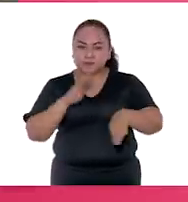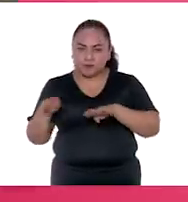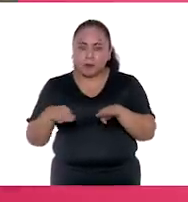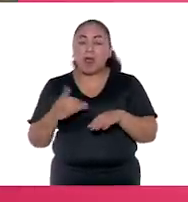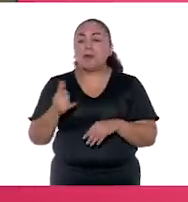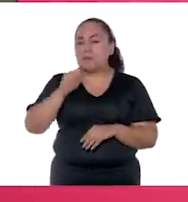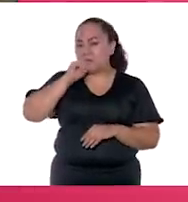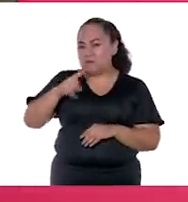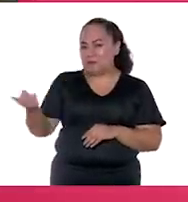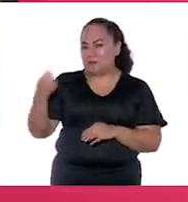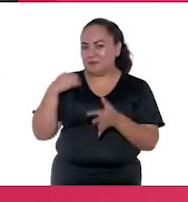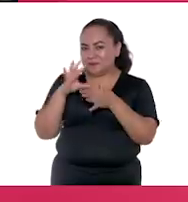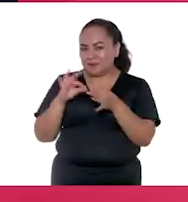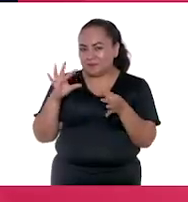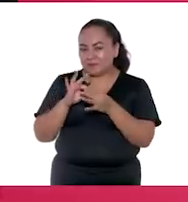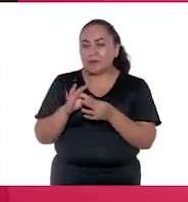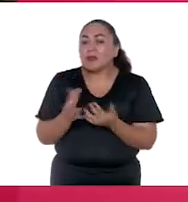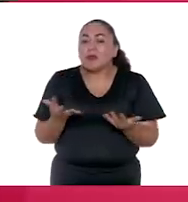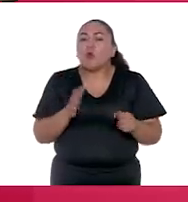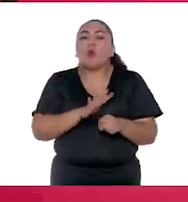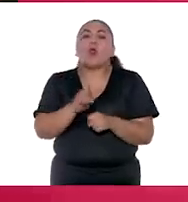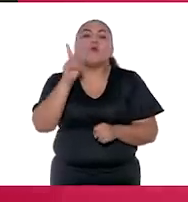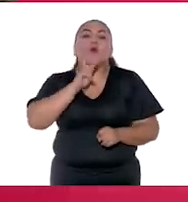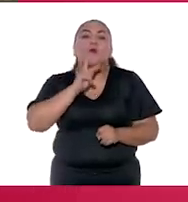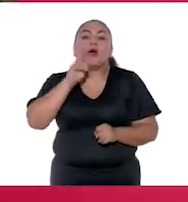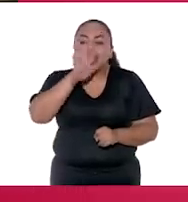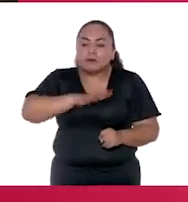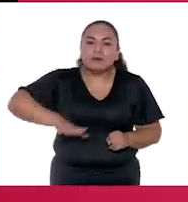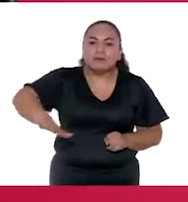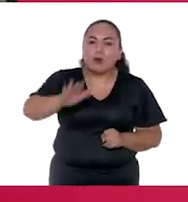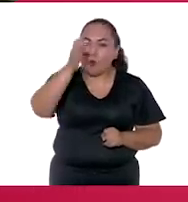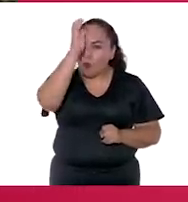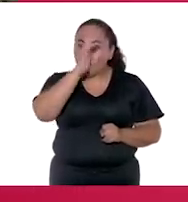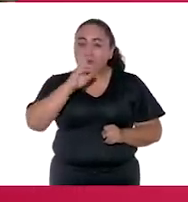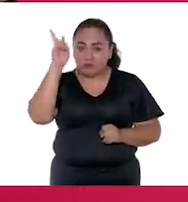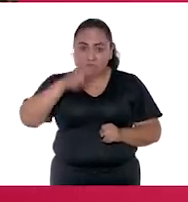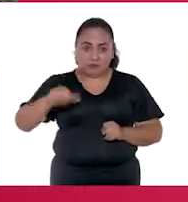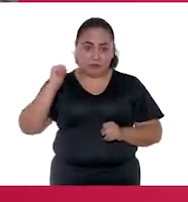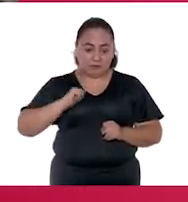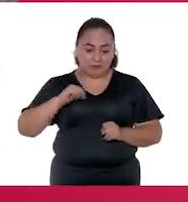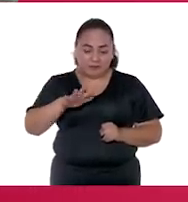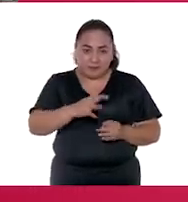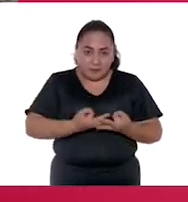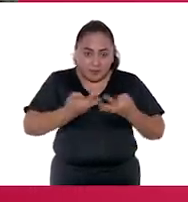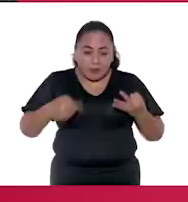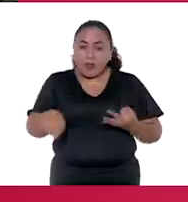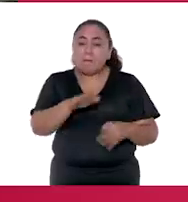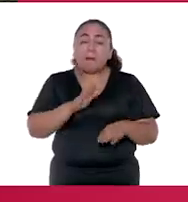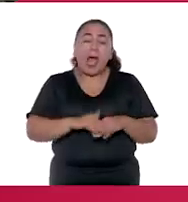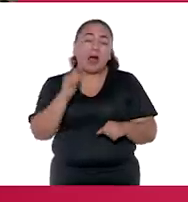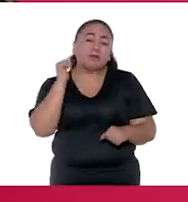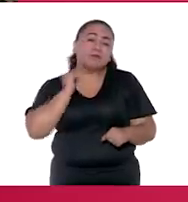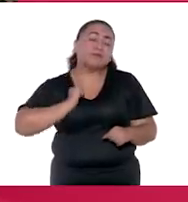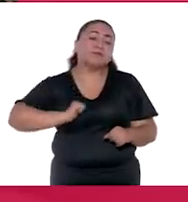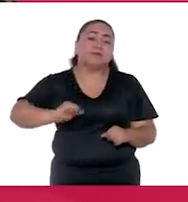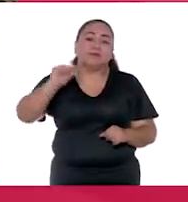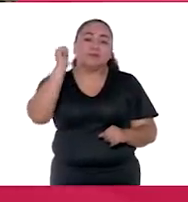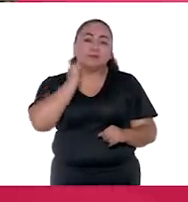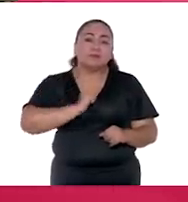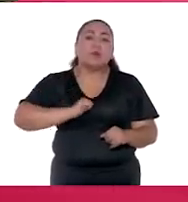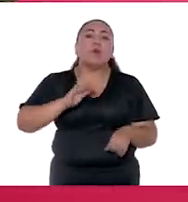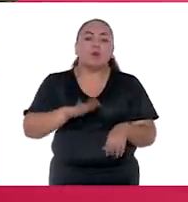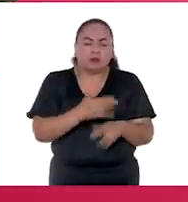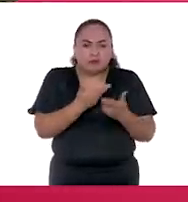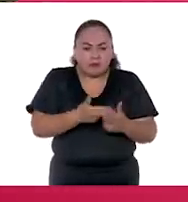Y como dice Rodrigo, no hay mejor prueba de que esta zona de Coahuila, geológicamente hablando, es de las más antiguas de México, por